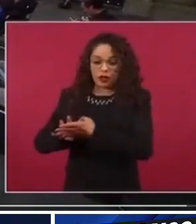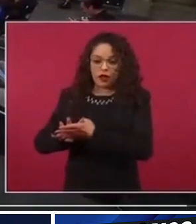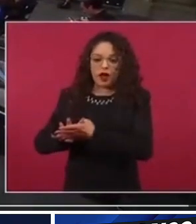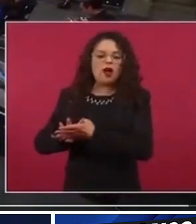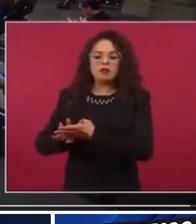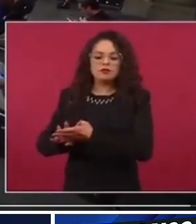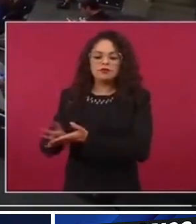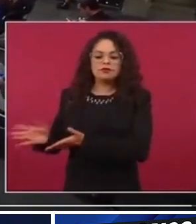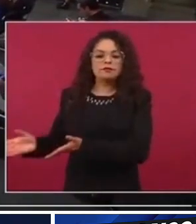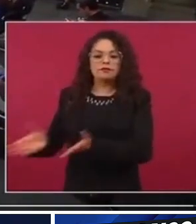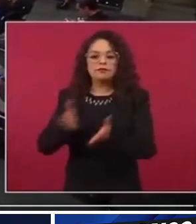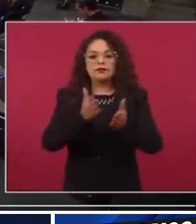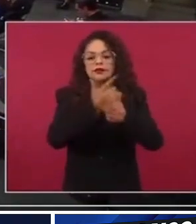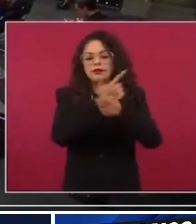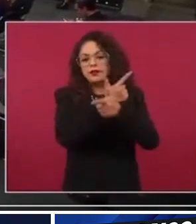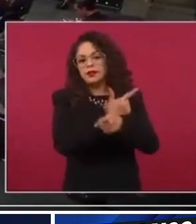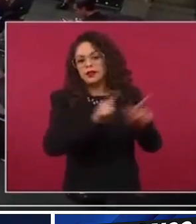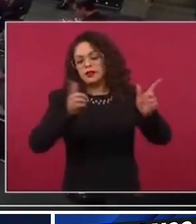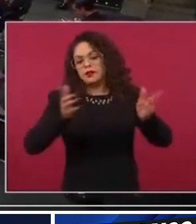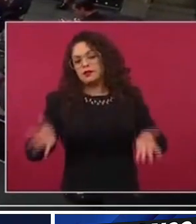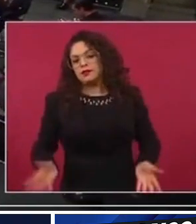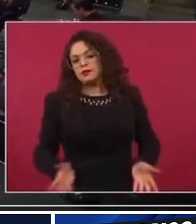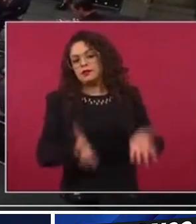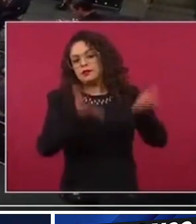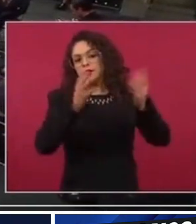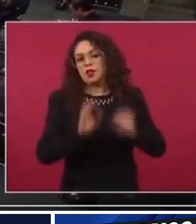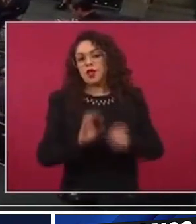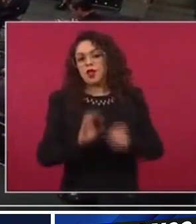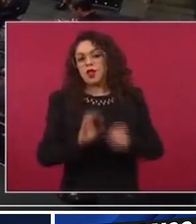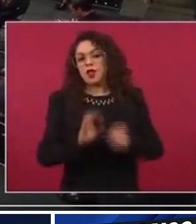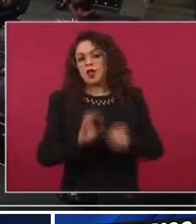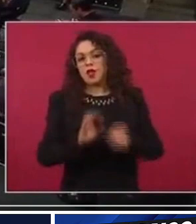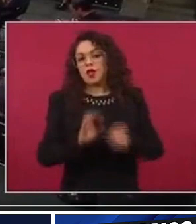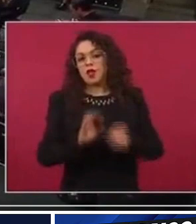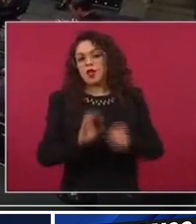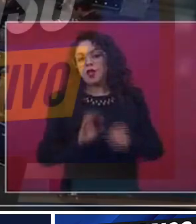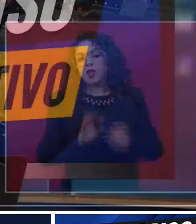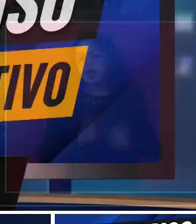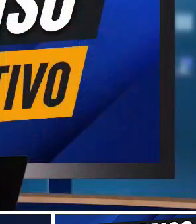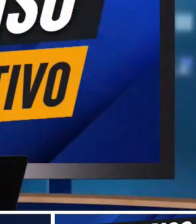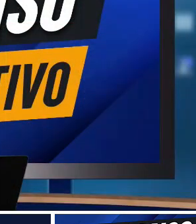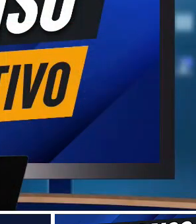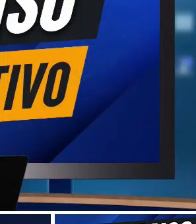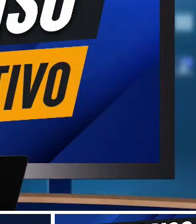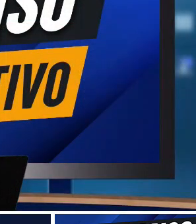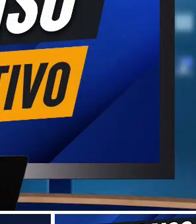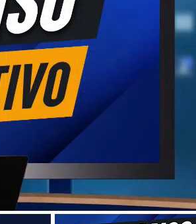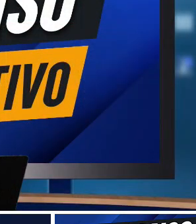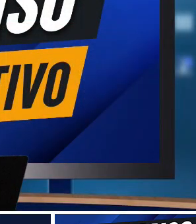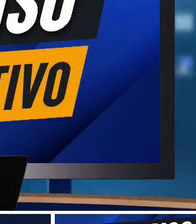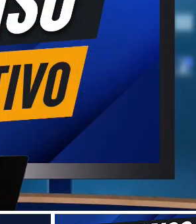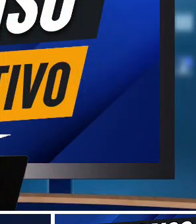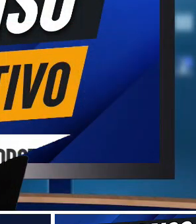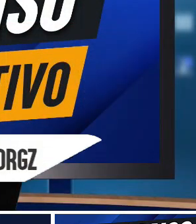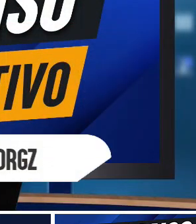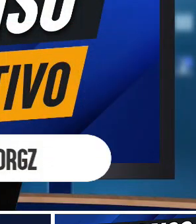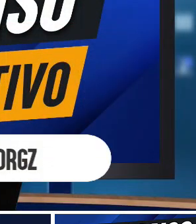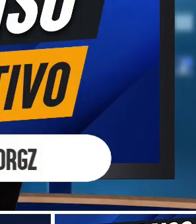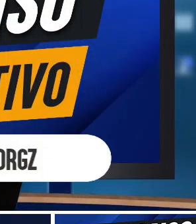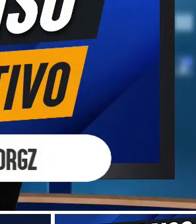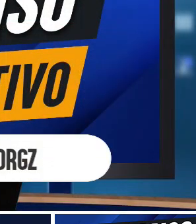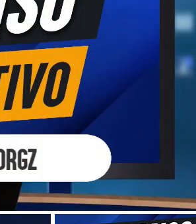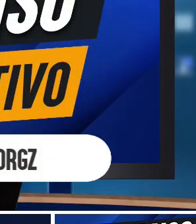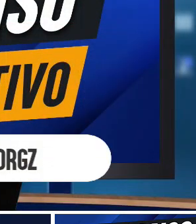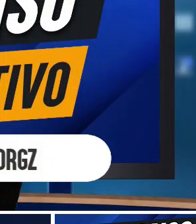como descongelar cuentas, como sus. Y otra vez se quejó, ¿no? Hoy otra